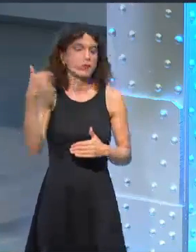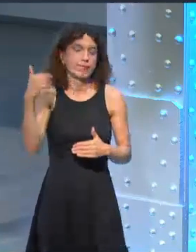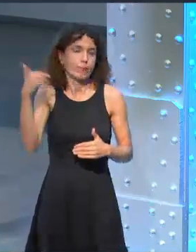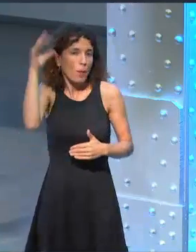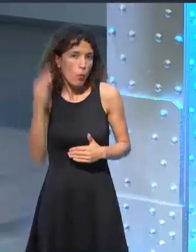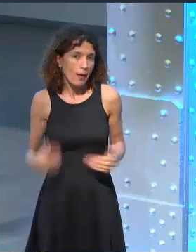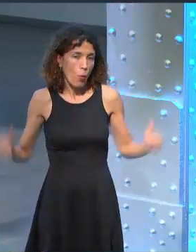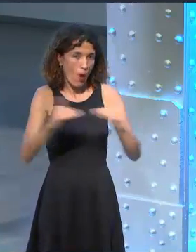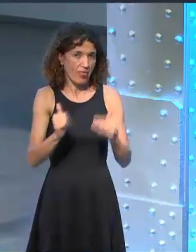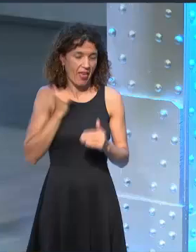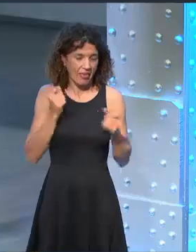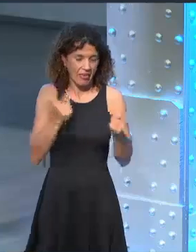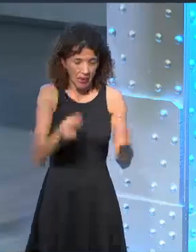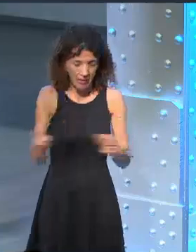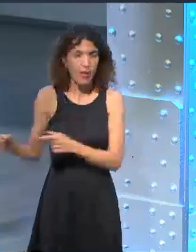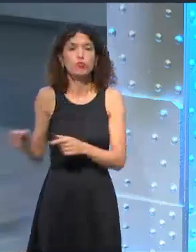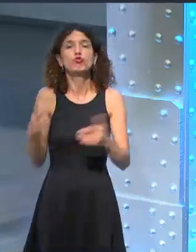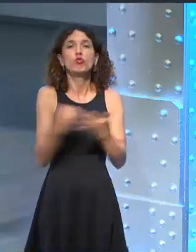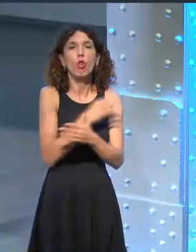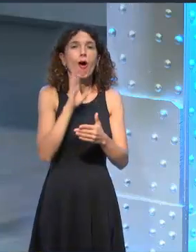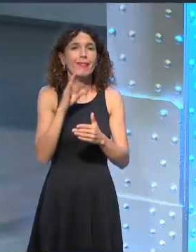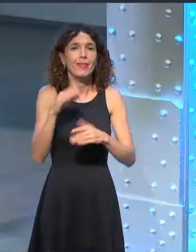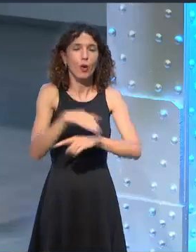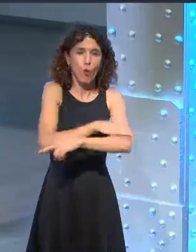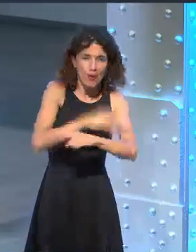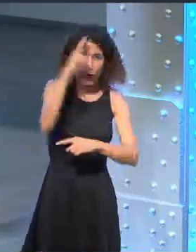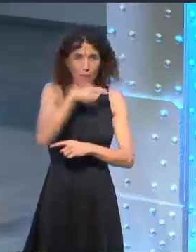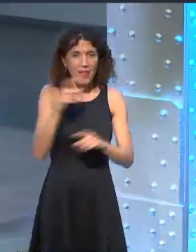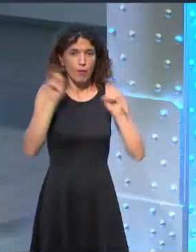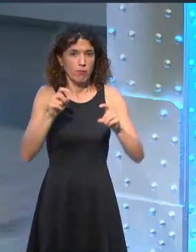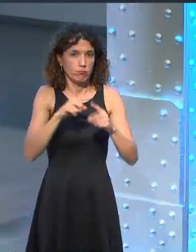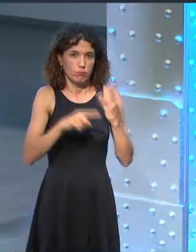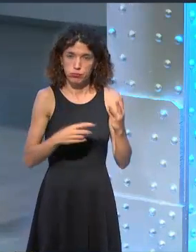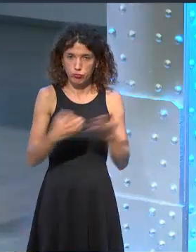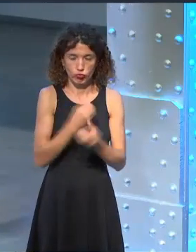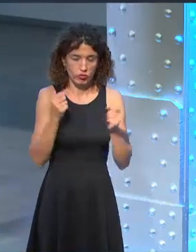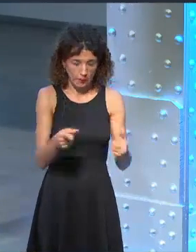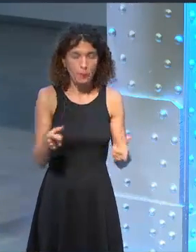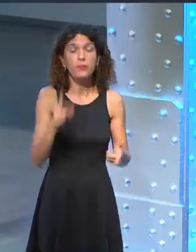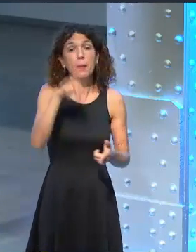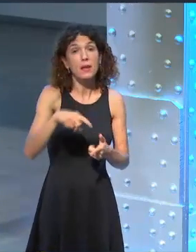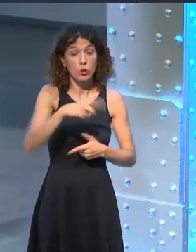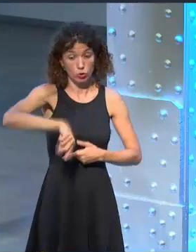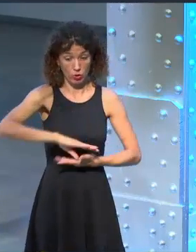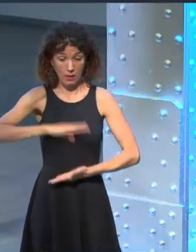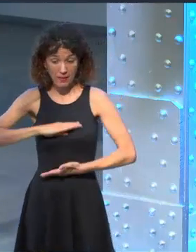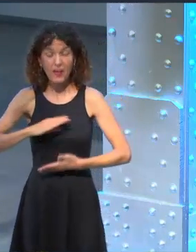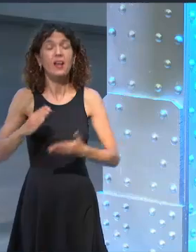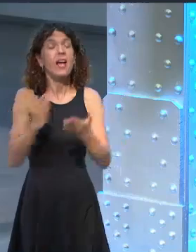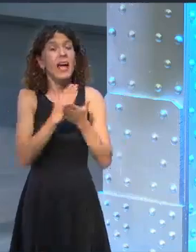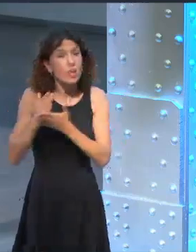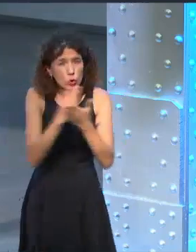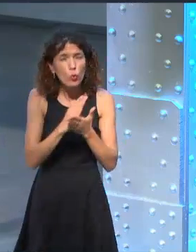hombres y mujeres, por parte de todos los actores sociales. Y con respecto a lo que son las capacidades, nosotros también tenemos un estudio longitudinal